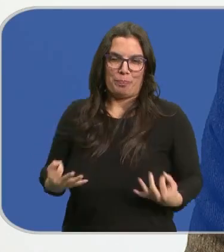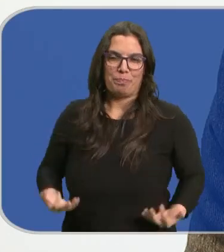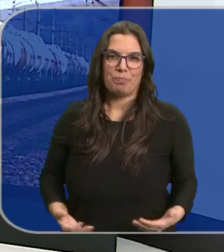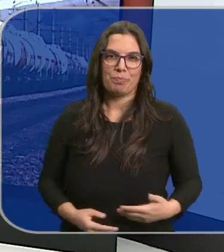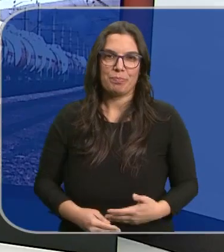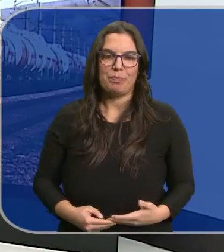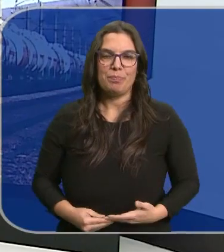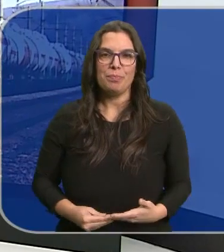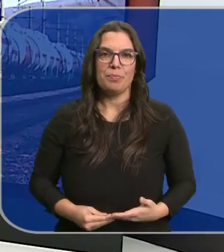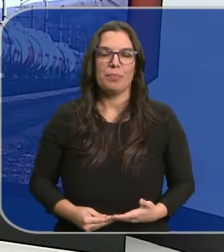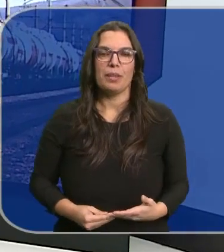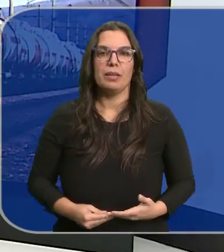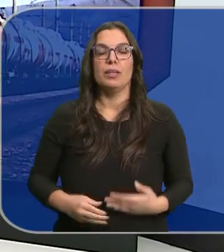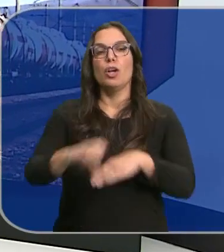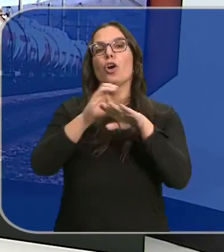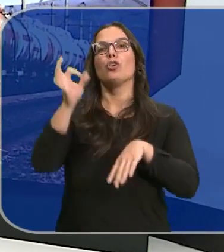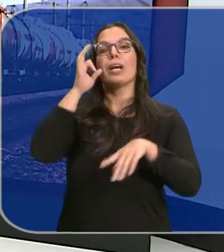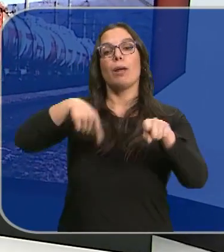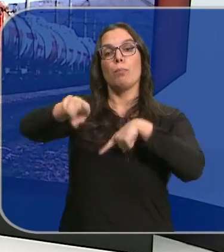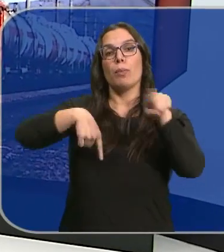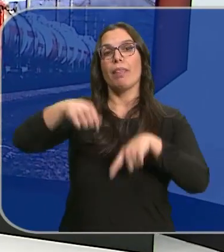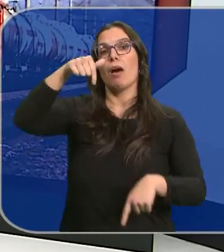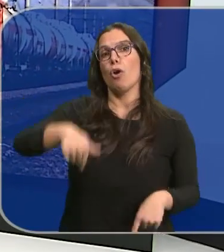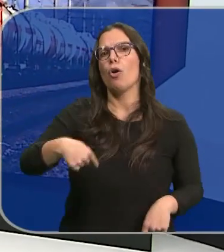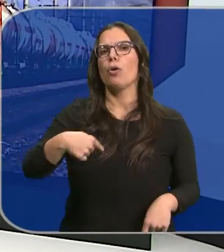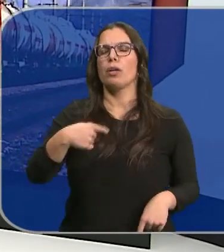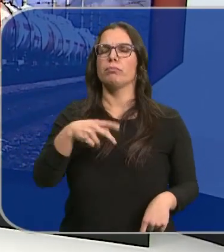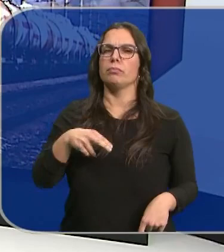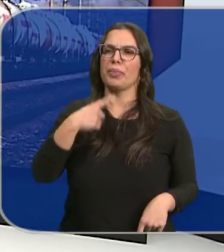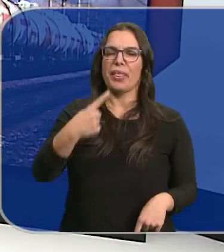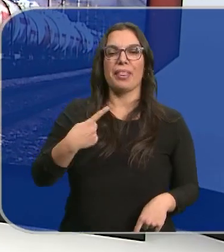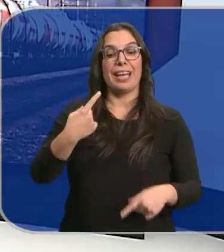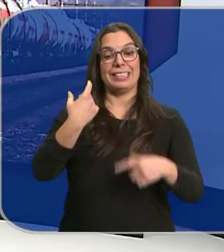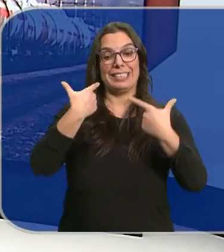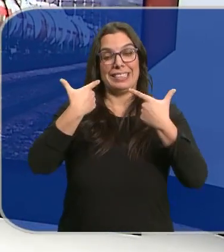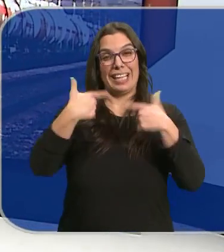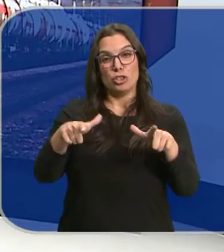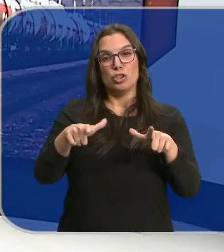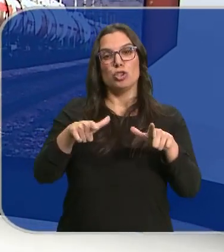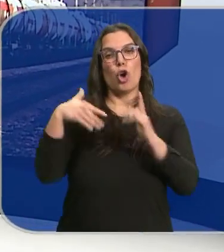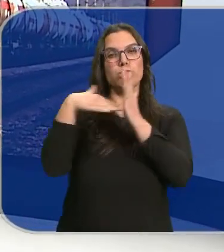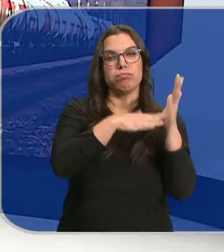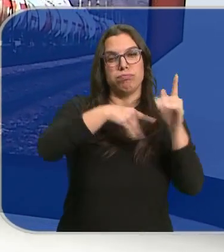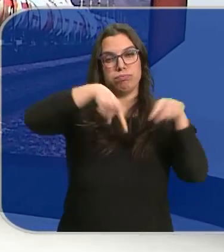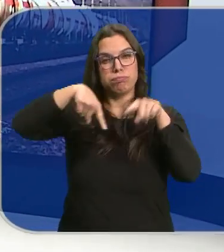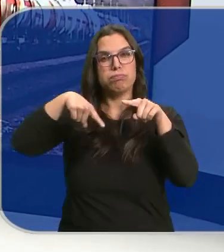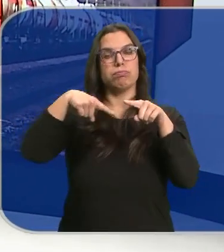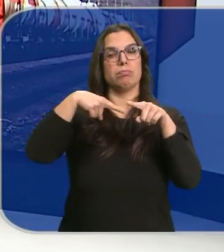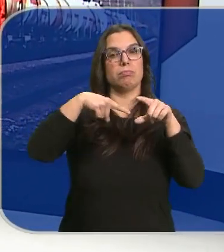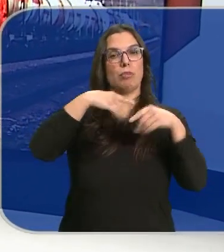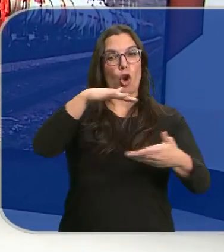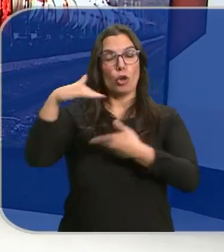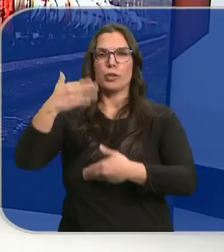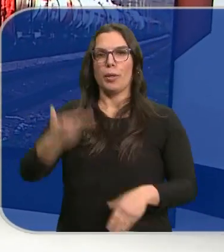pregunta. La consejera de Movilidad ha insistido hoy en el papel que el sector logístico juega en el impulso económico y, en